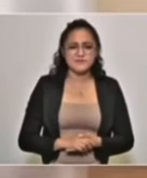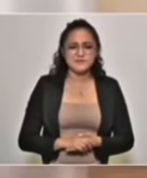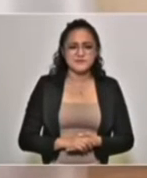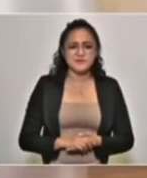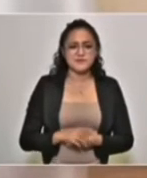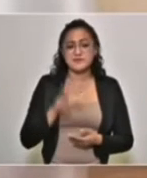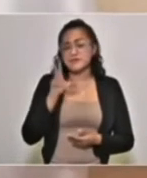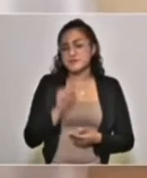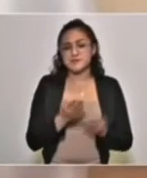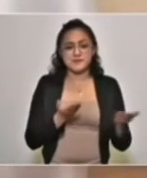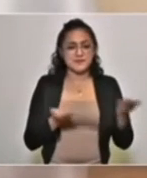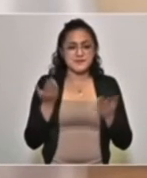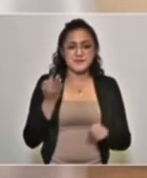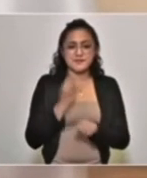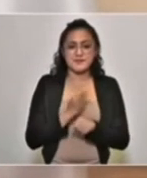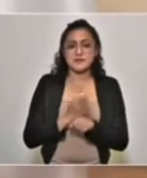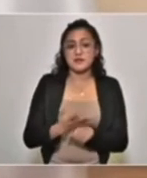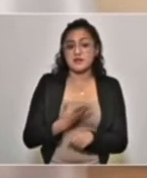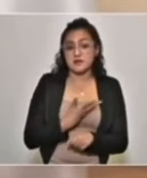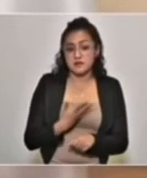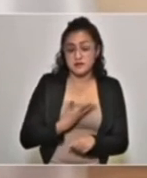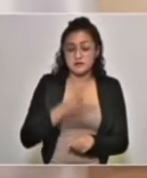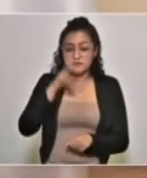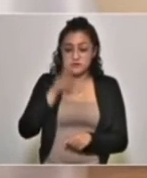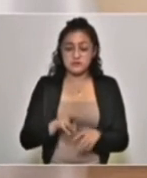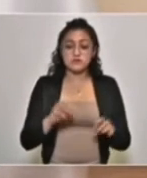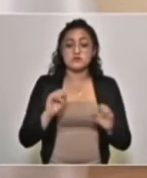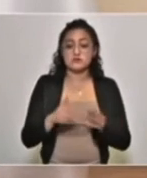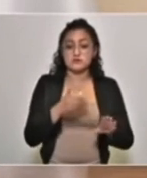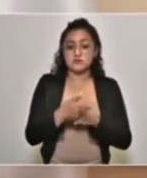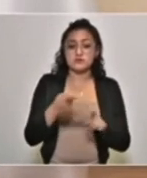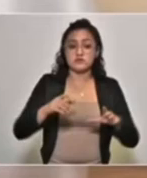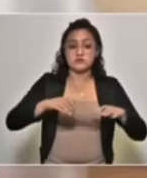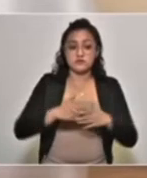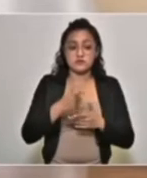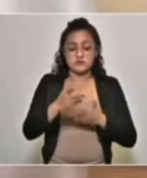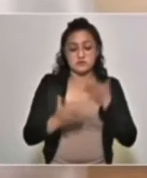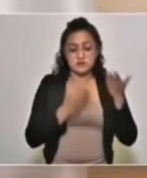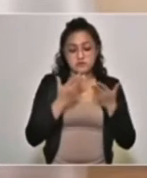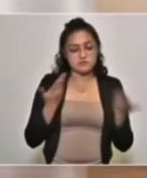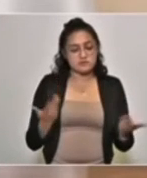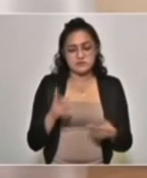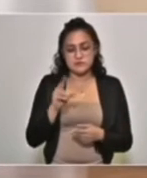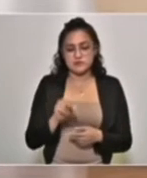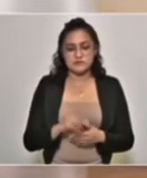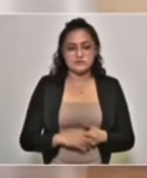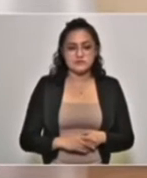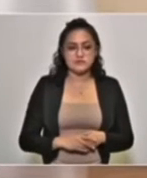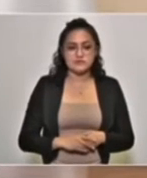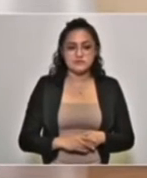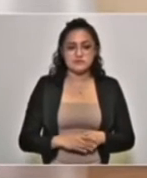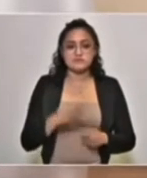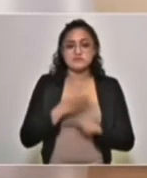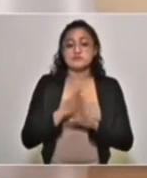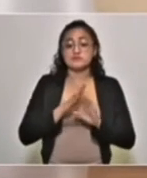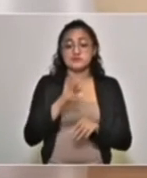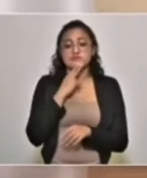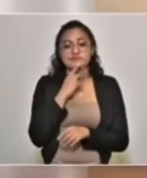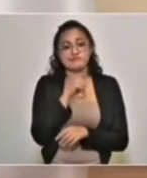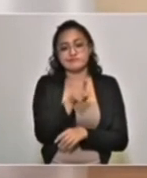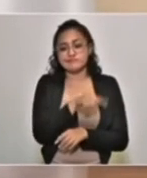Ninguna de las partes está atentando contra la comunidad universitaria. Ya la están